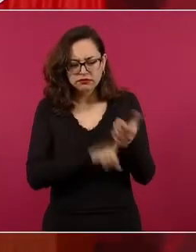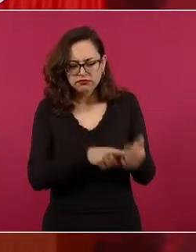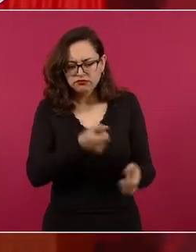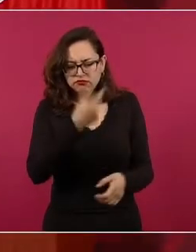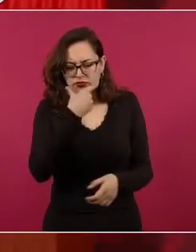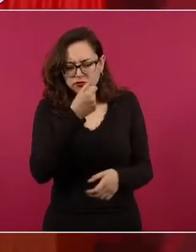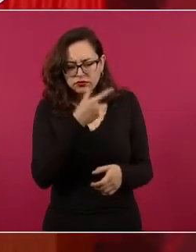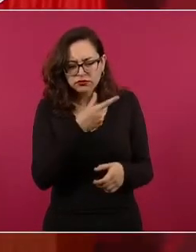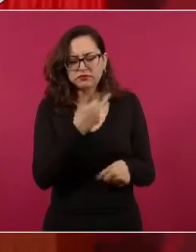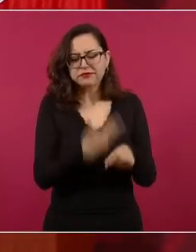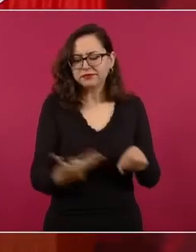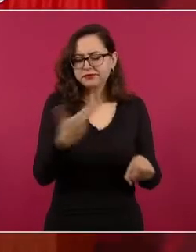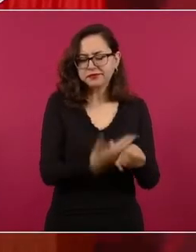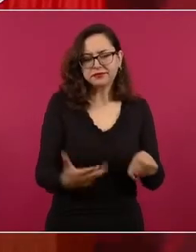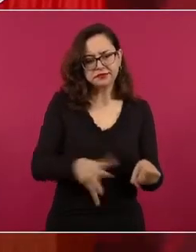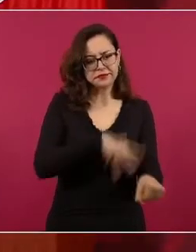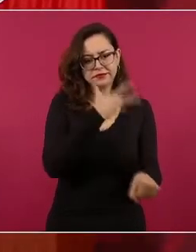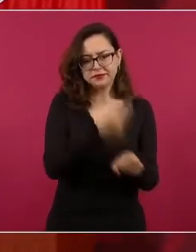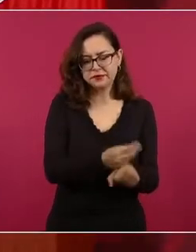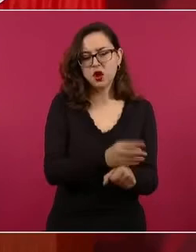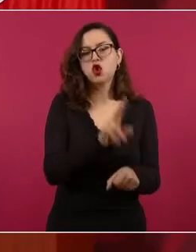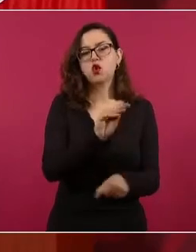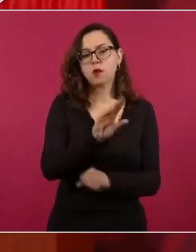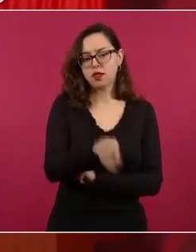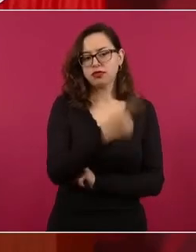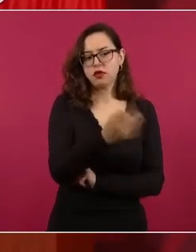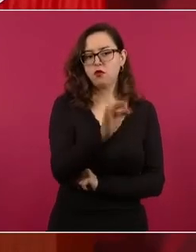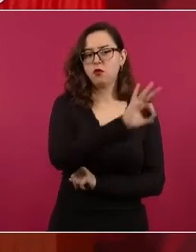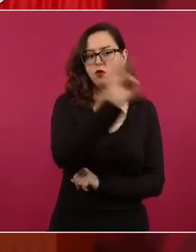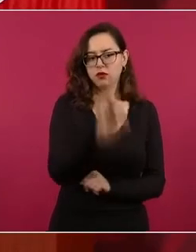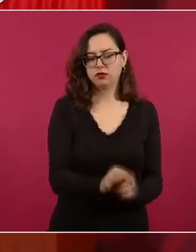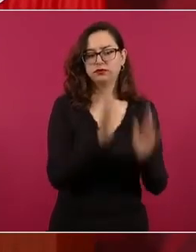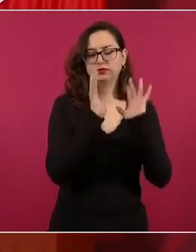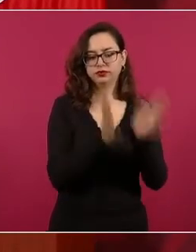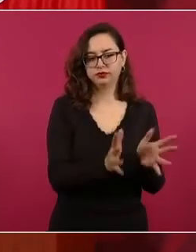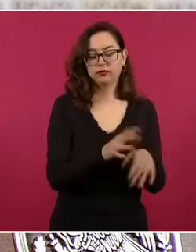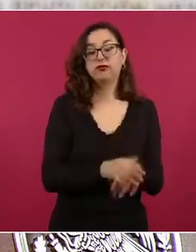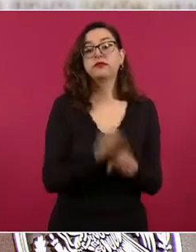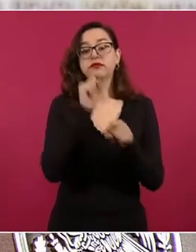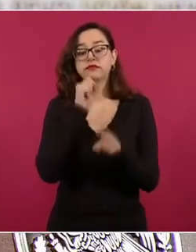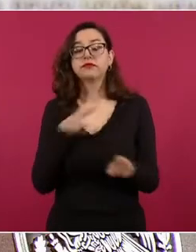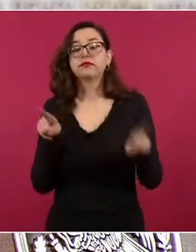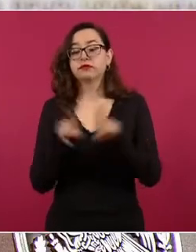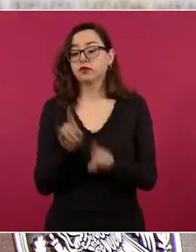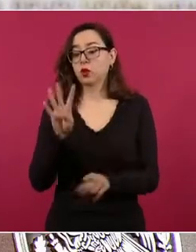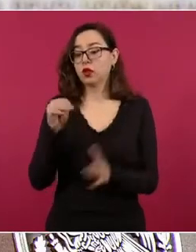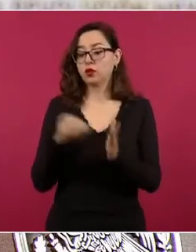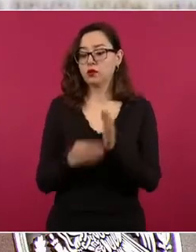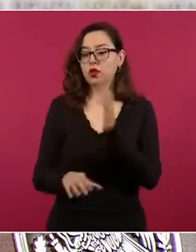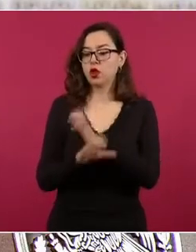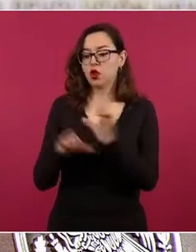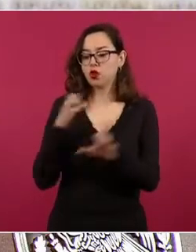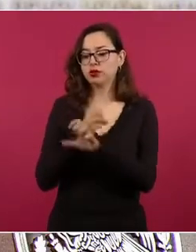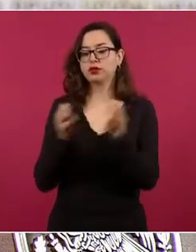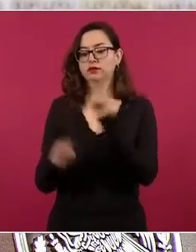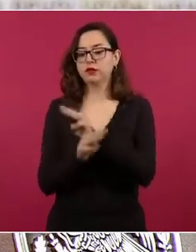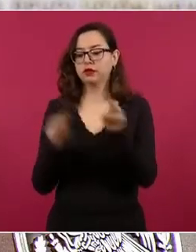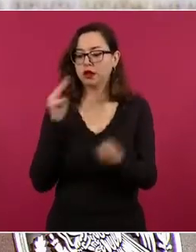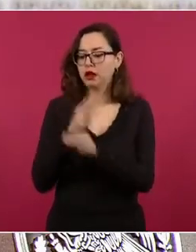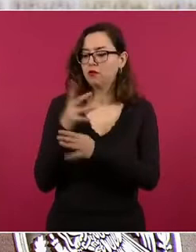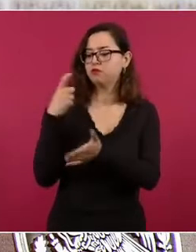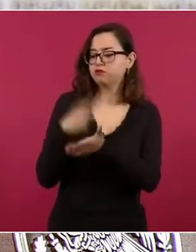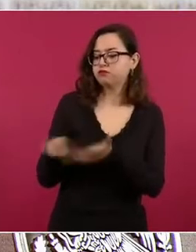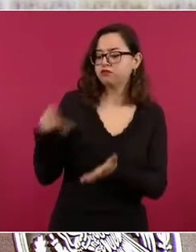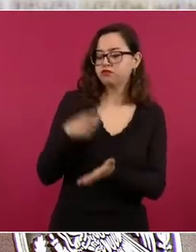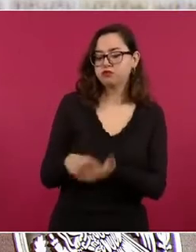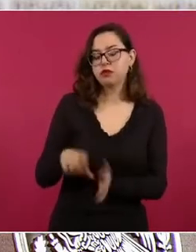cuanto a equipamiento, el proceso de adquisición de 4.135 piezas de equipo tiene un avance del 75%